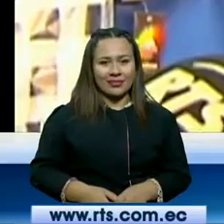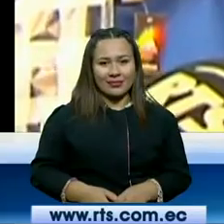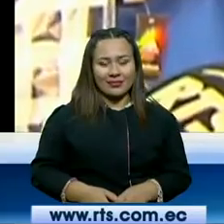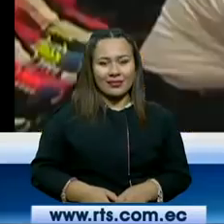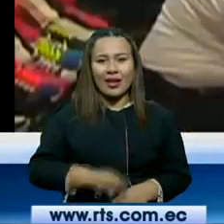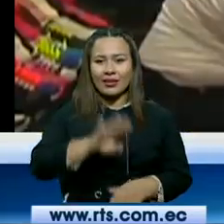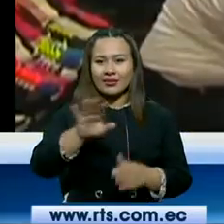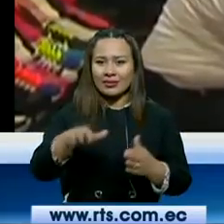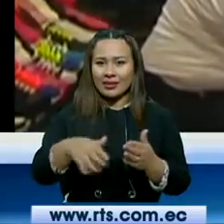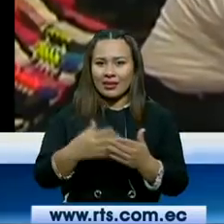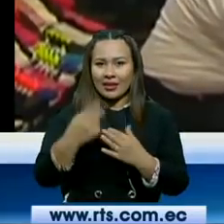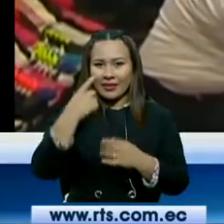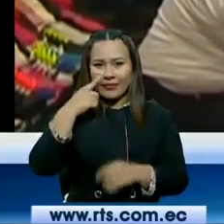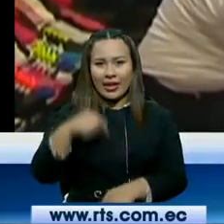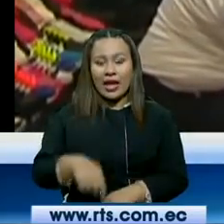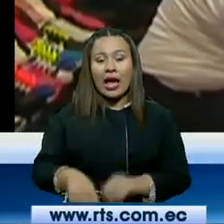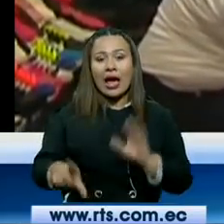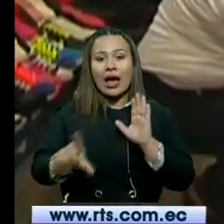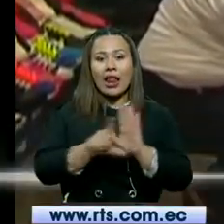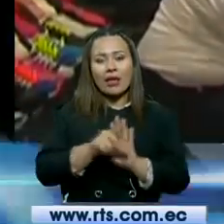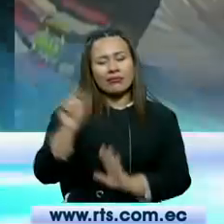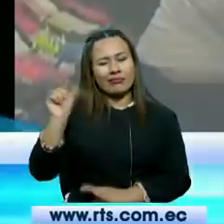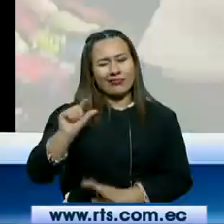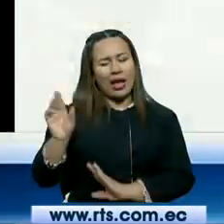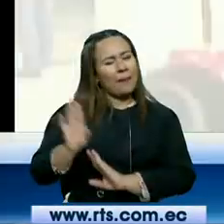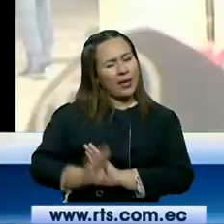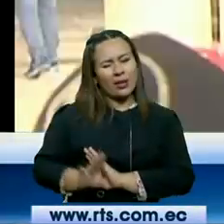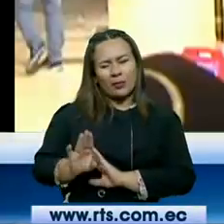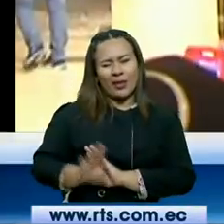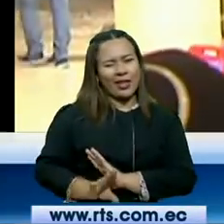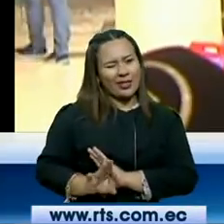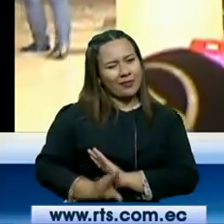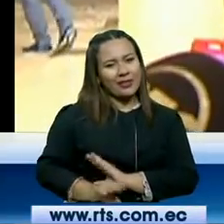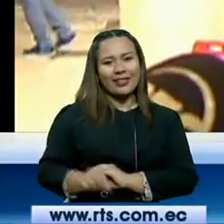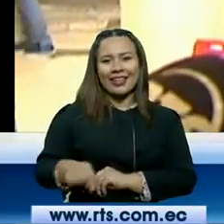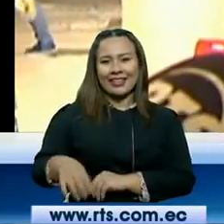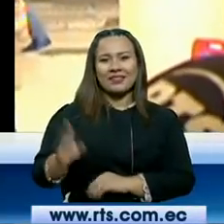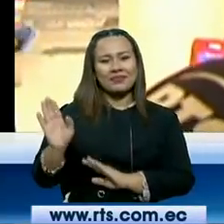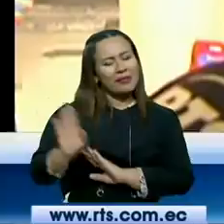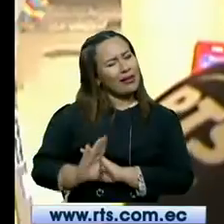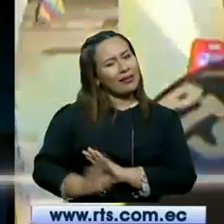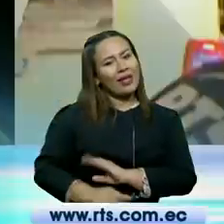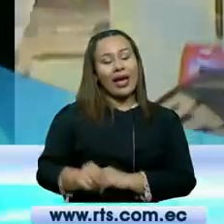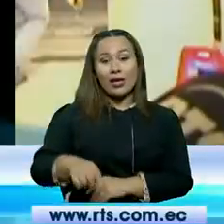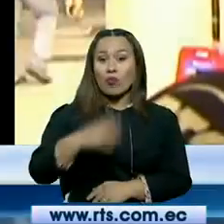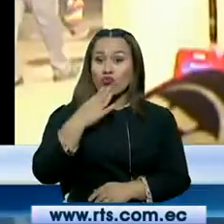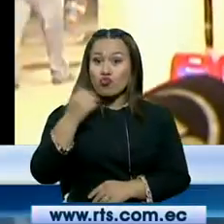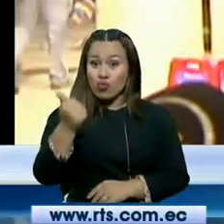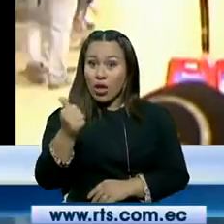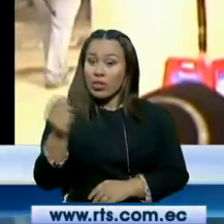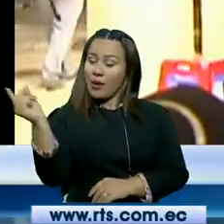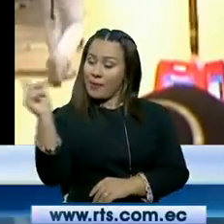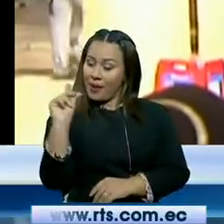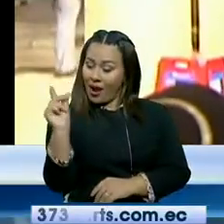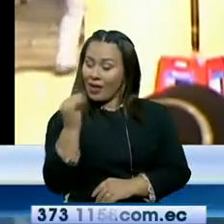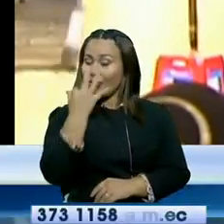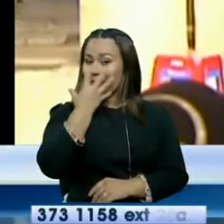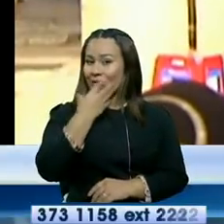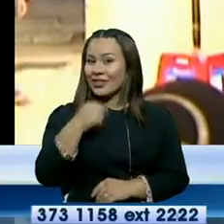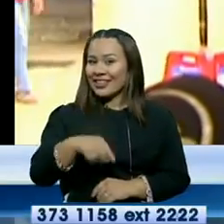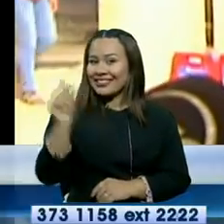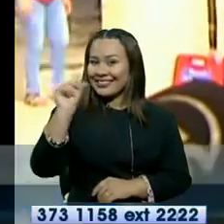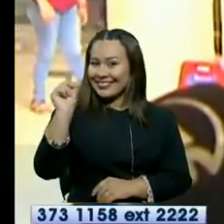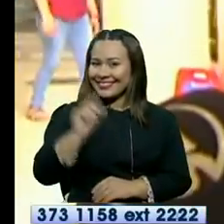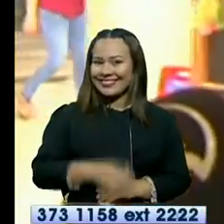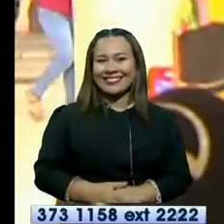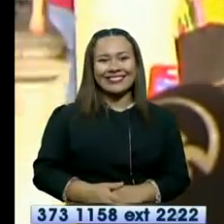$20. Aquí impera la ley de la rebaja y del regateo. Este aquí le encuentra bueno, bonito y barato de todo precio. Aquí estamos de promociones,